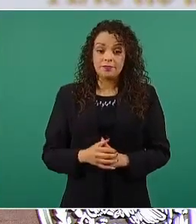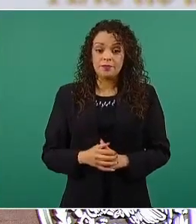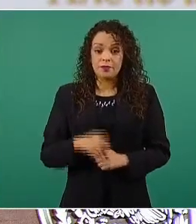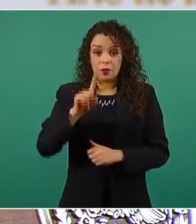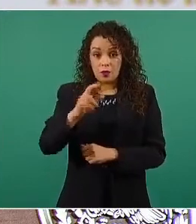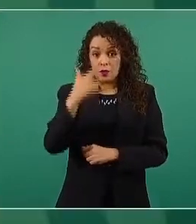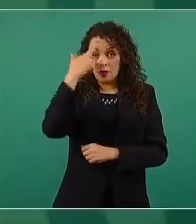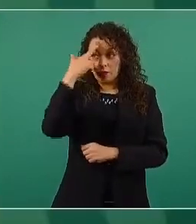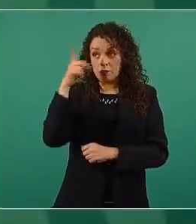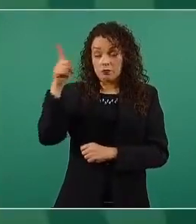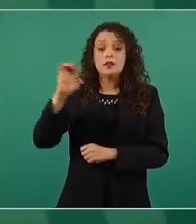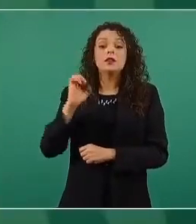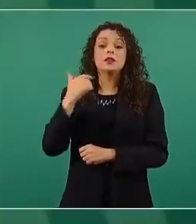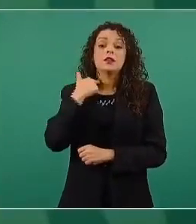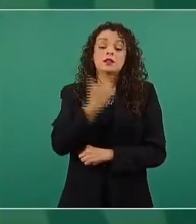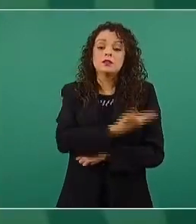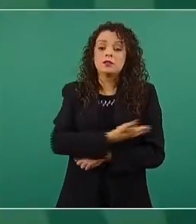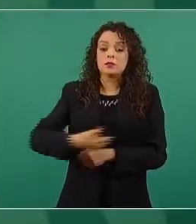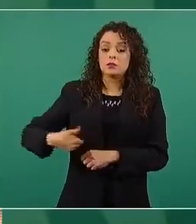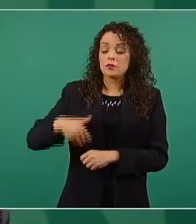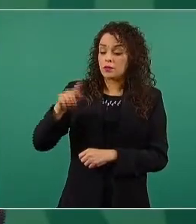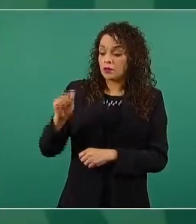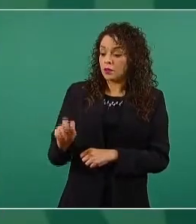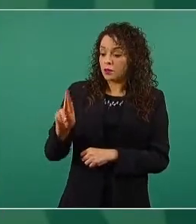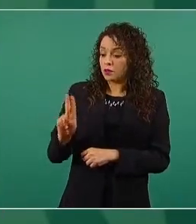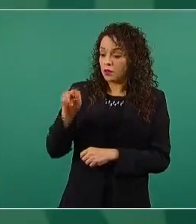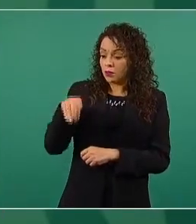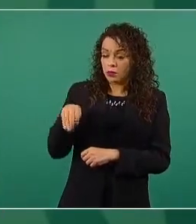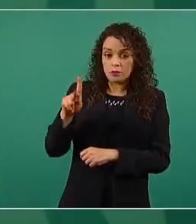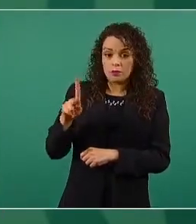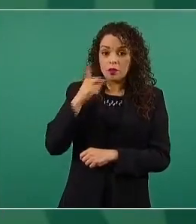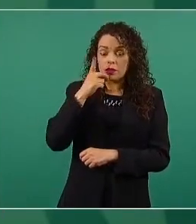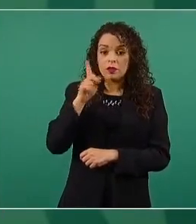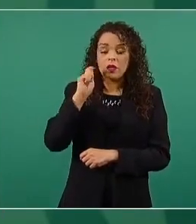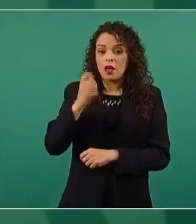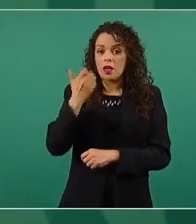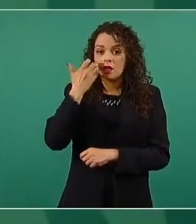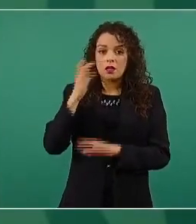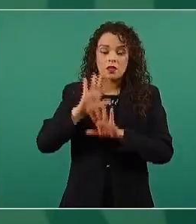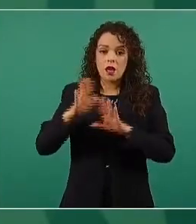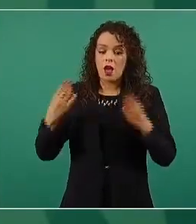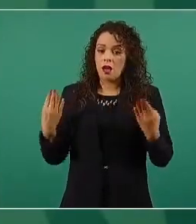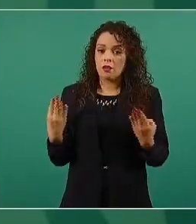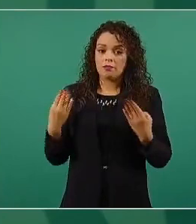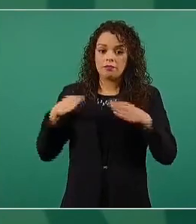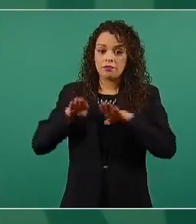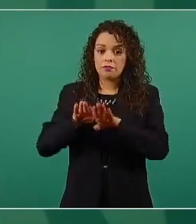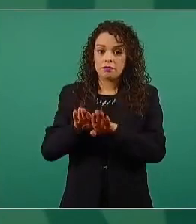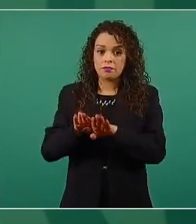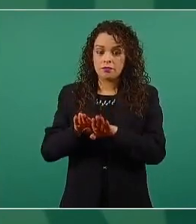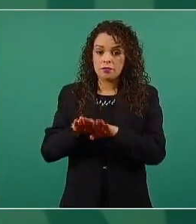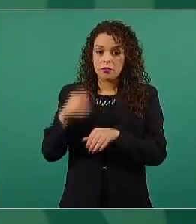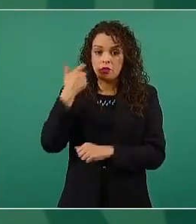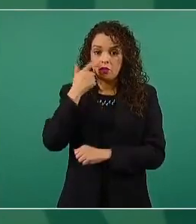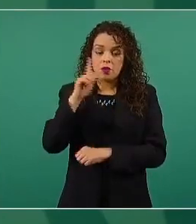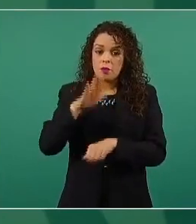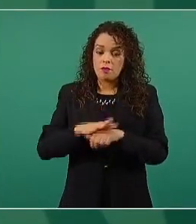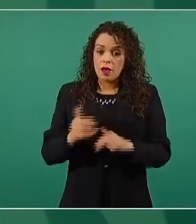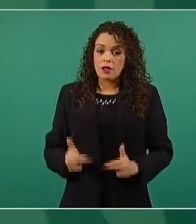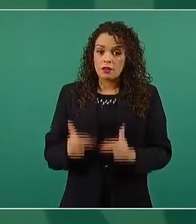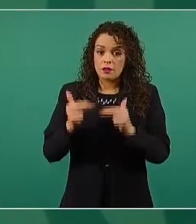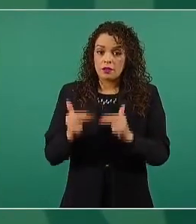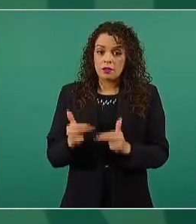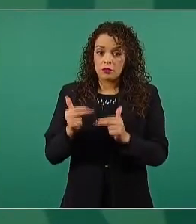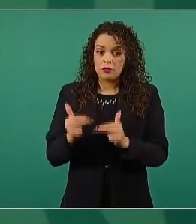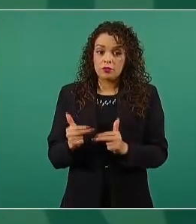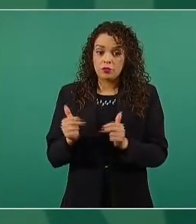presidente Trump hablaba de cerrar por completo la economía